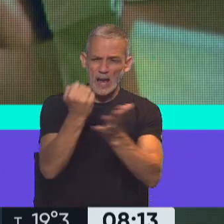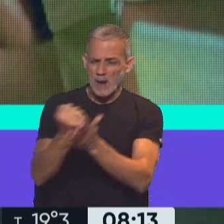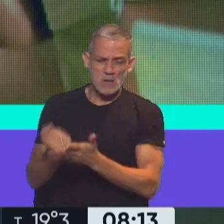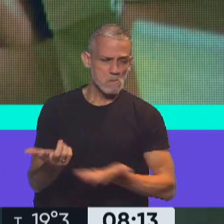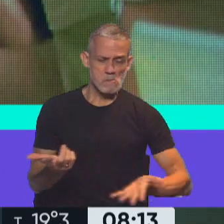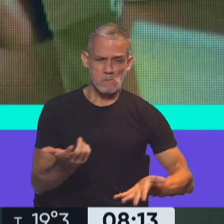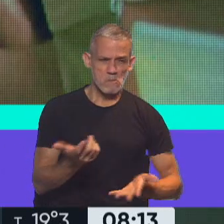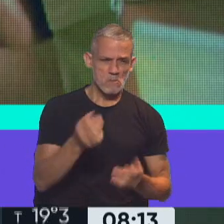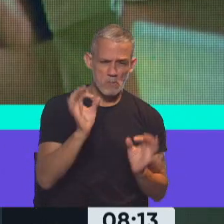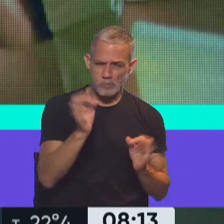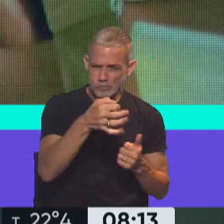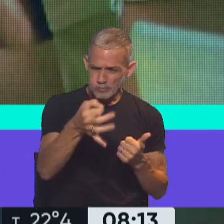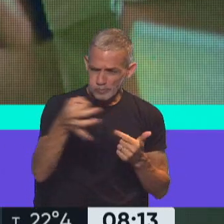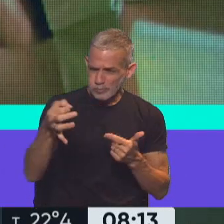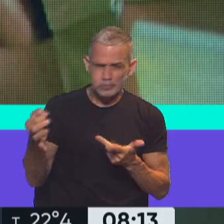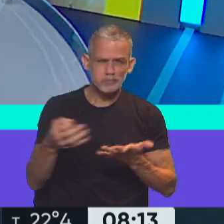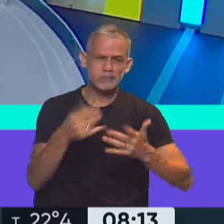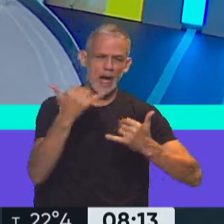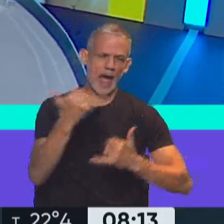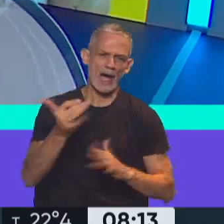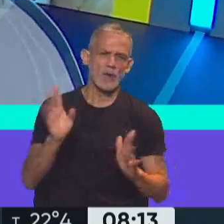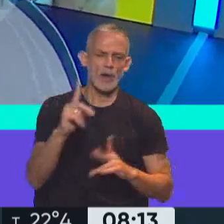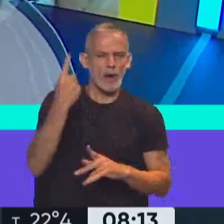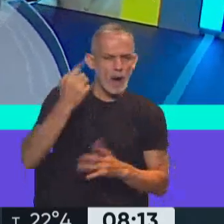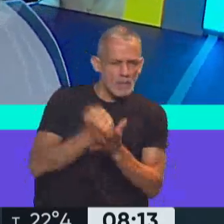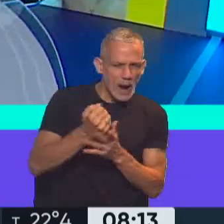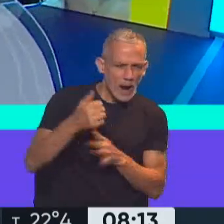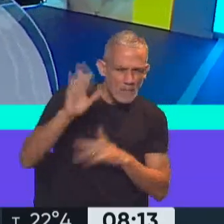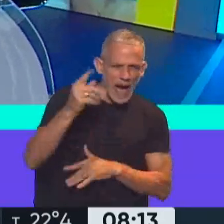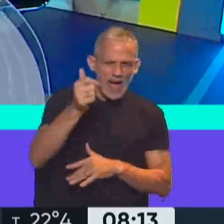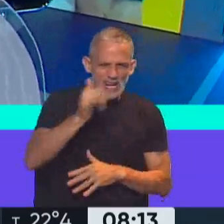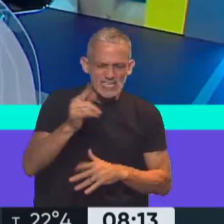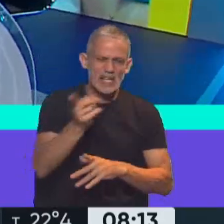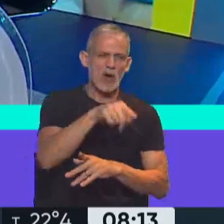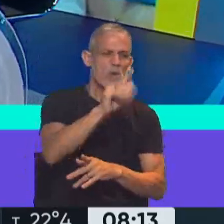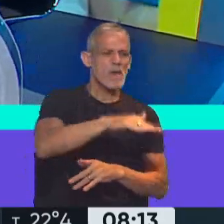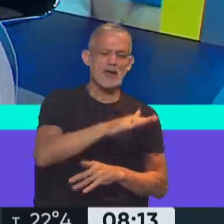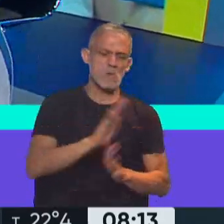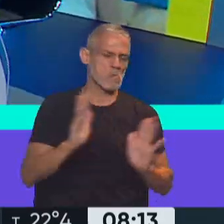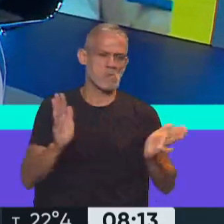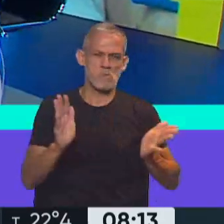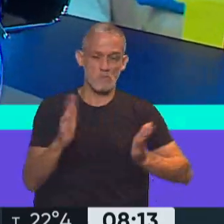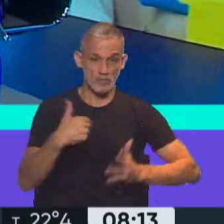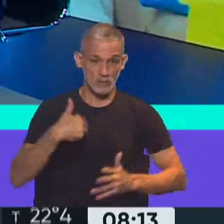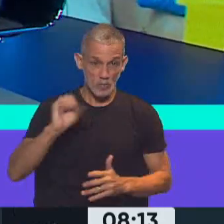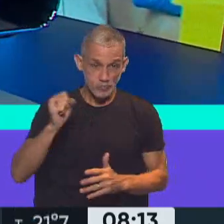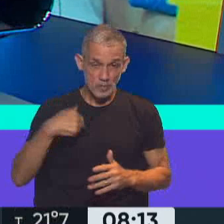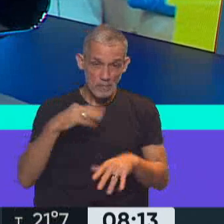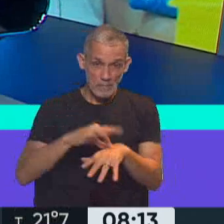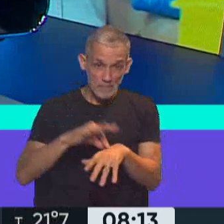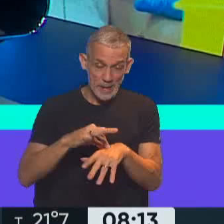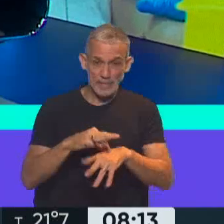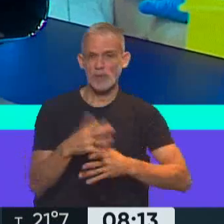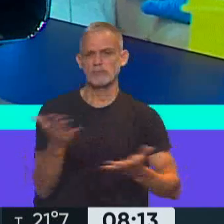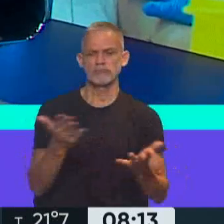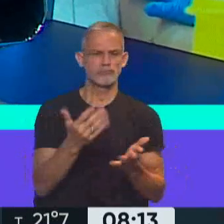visto esta frecuencia de eventos adversos no es que una es mayor que en la otra la verdad es que mi experiencia como médico hemos